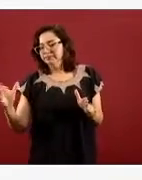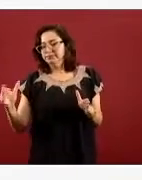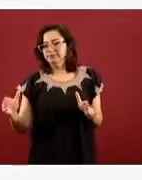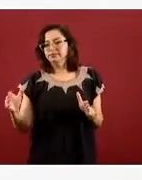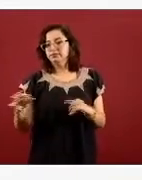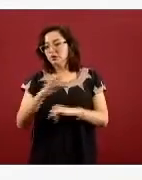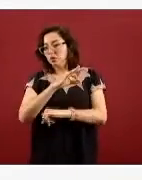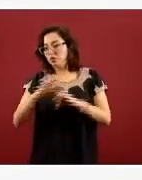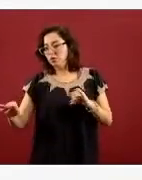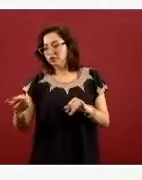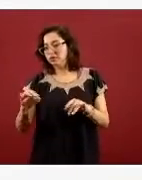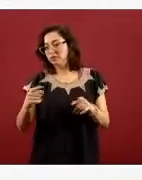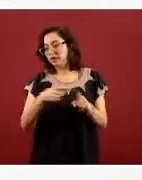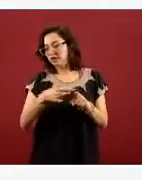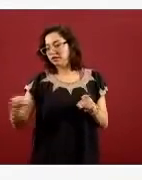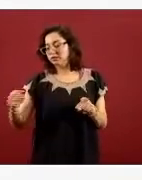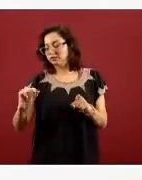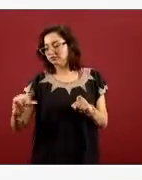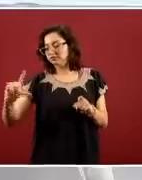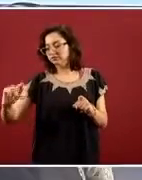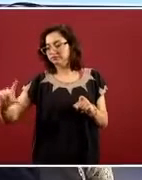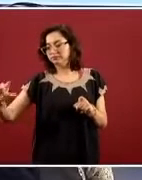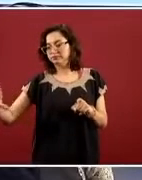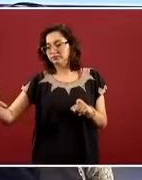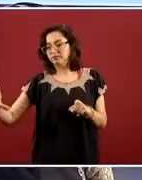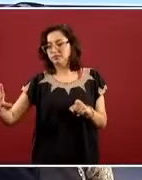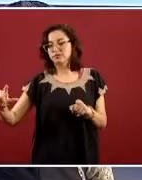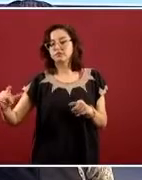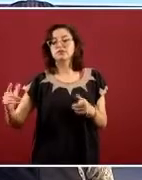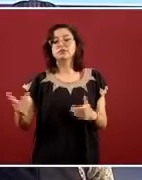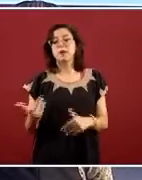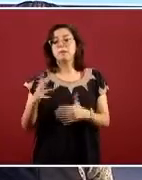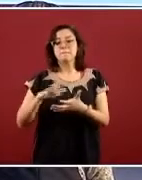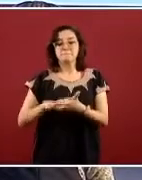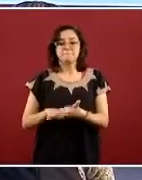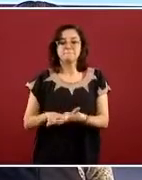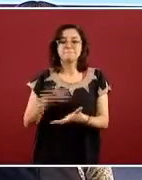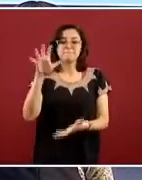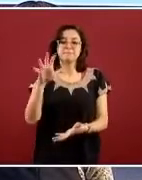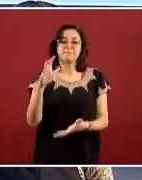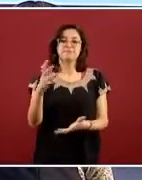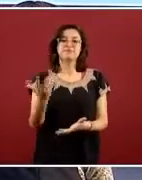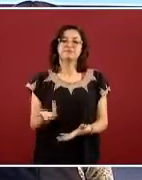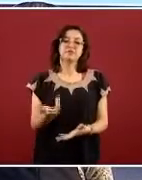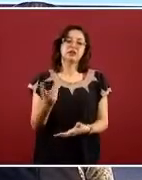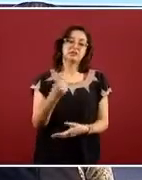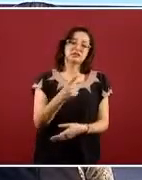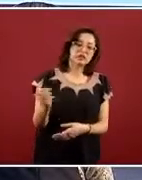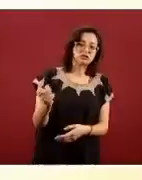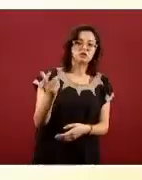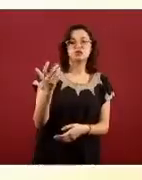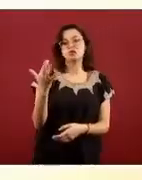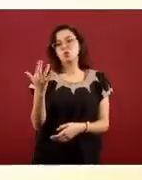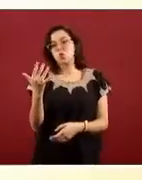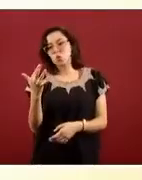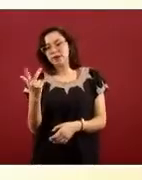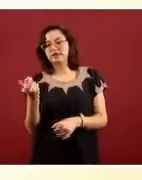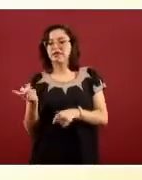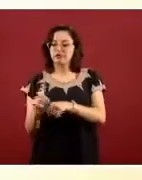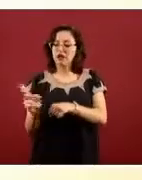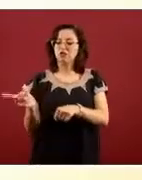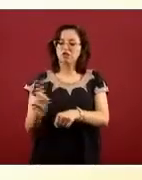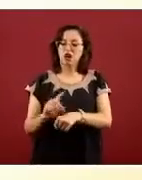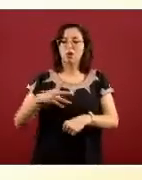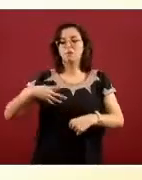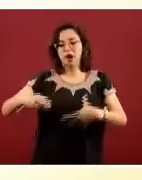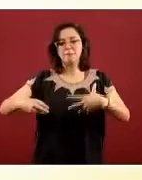en la última semana se puede decir que hemos tenido más o menos una media de unos 150 casos que